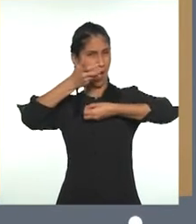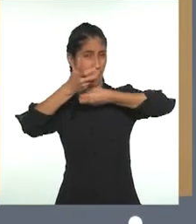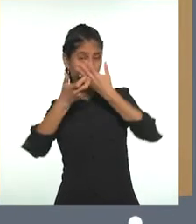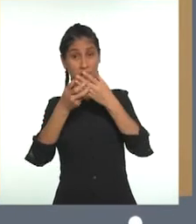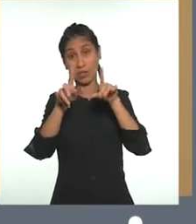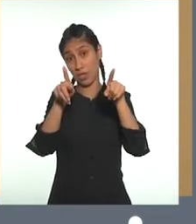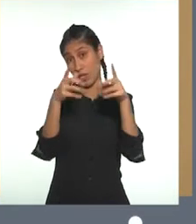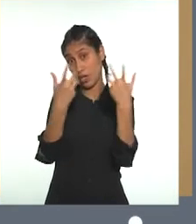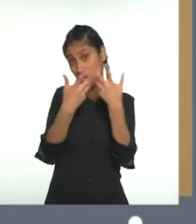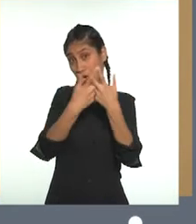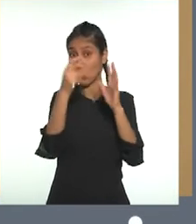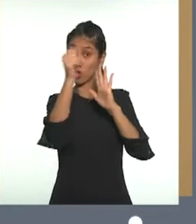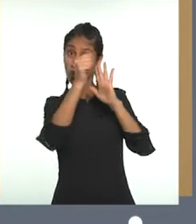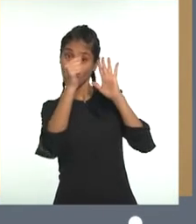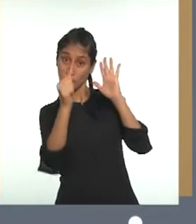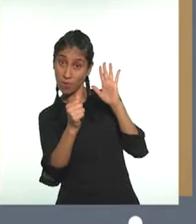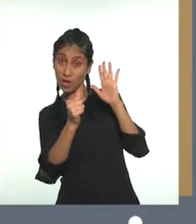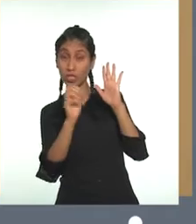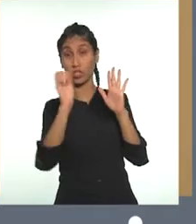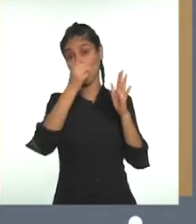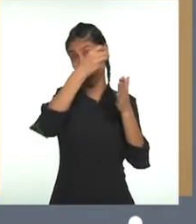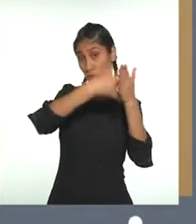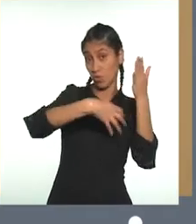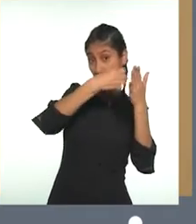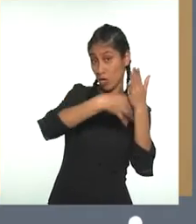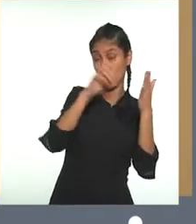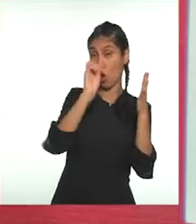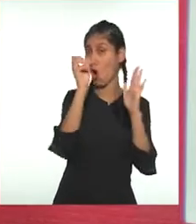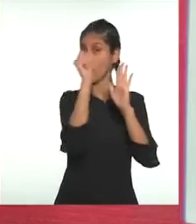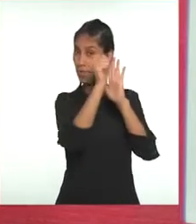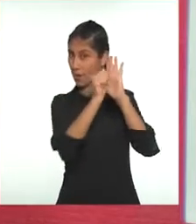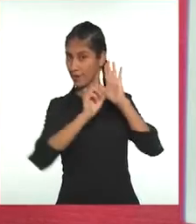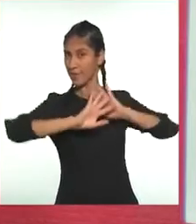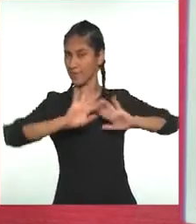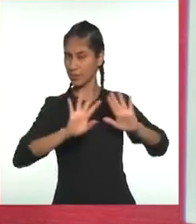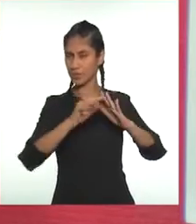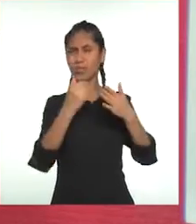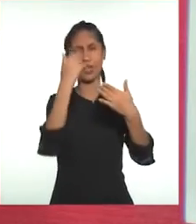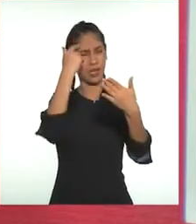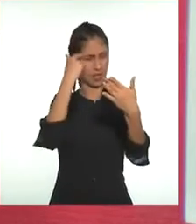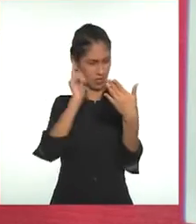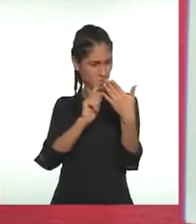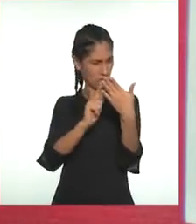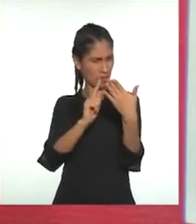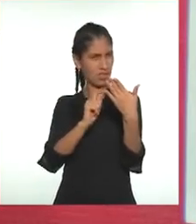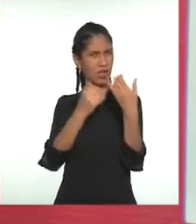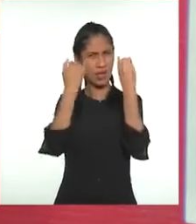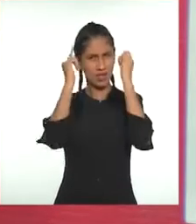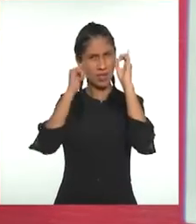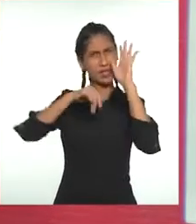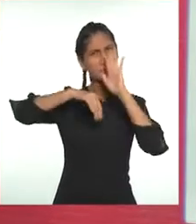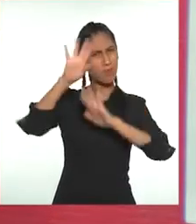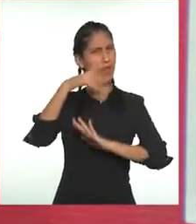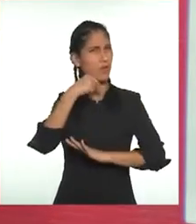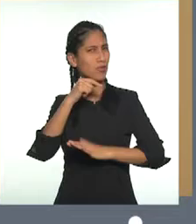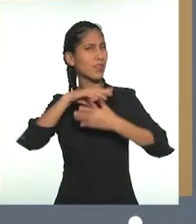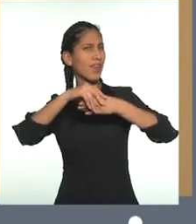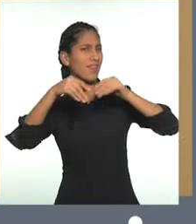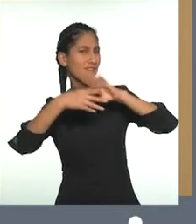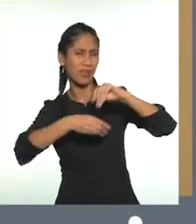más imágenes, con o sin texto y o símbolos. Nuevamente esta idea que me gusta tanto, contar